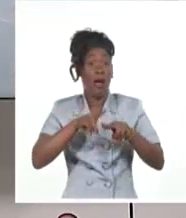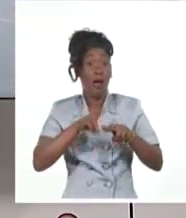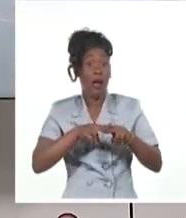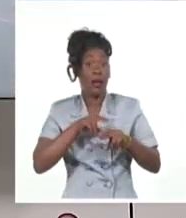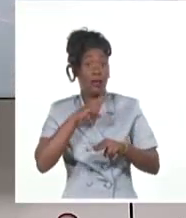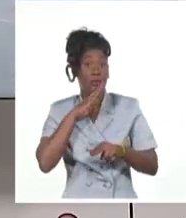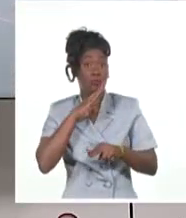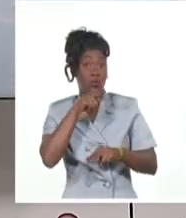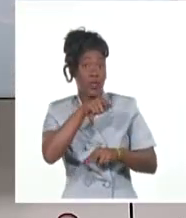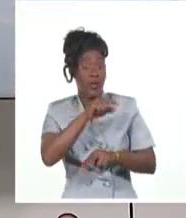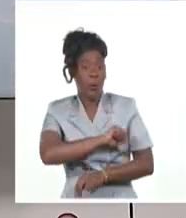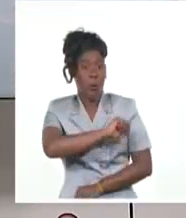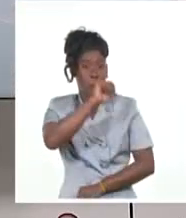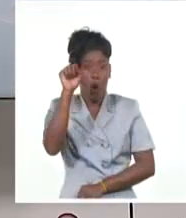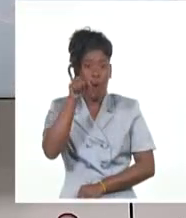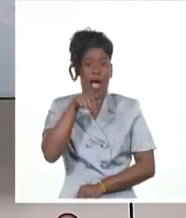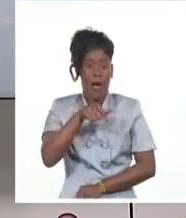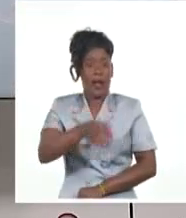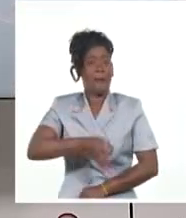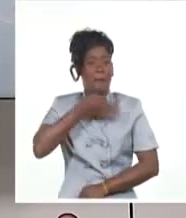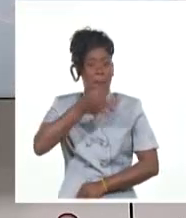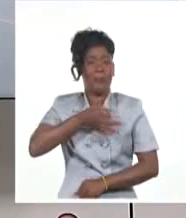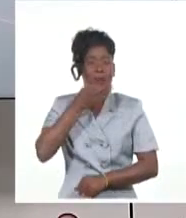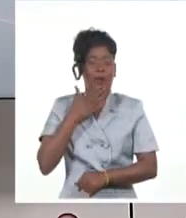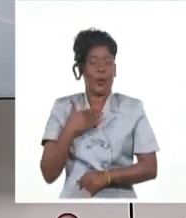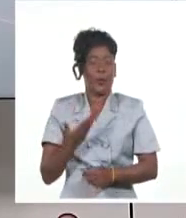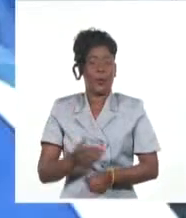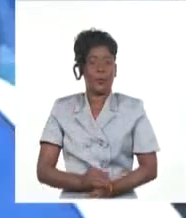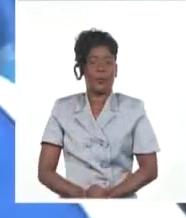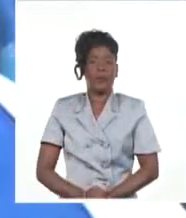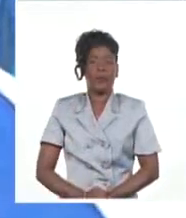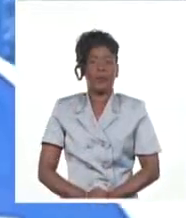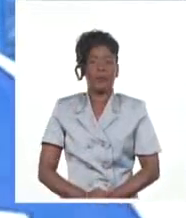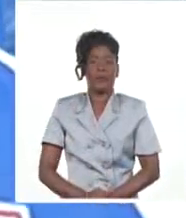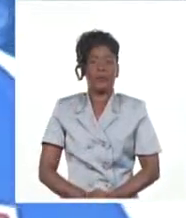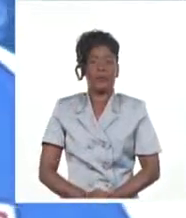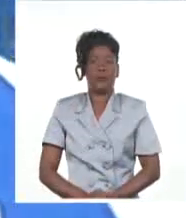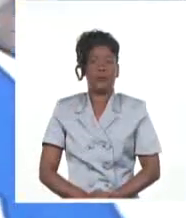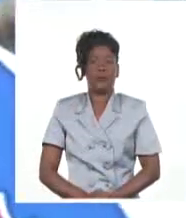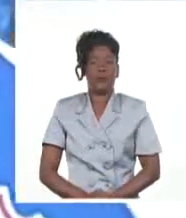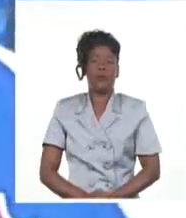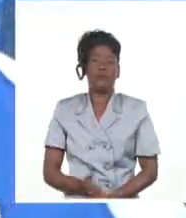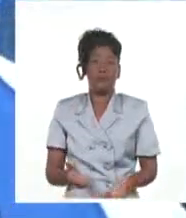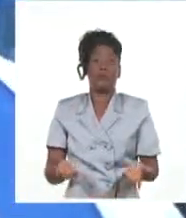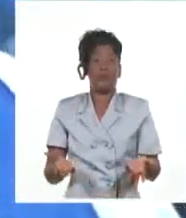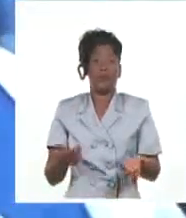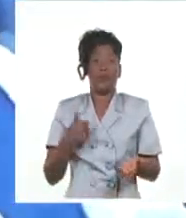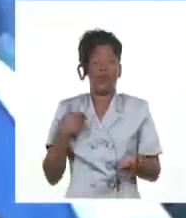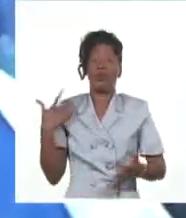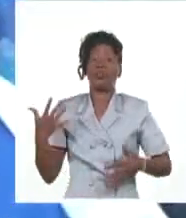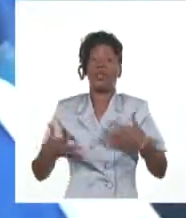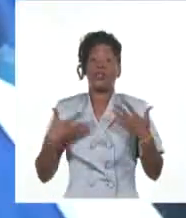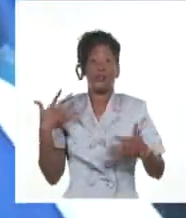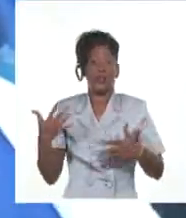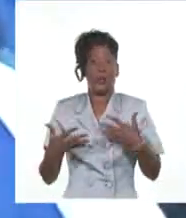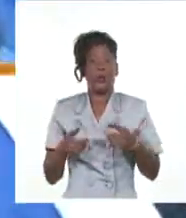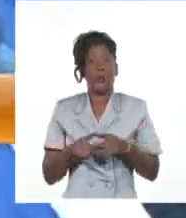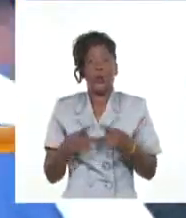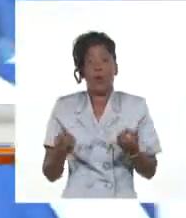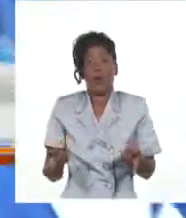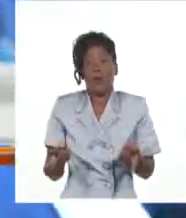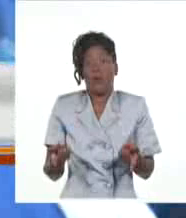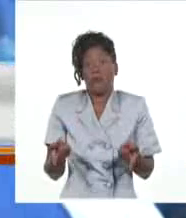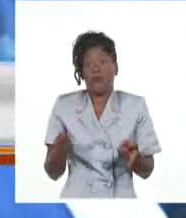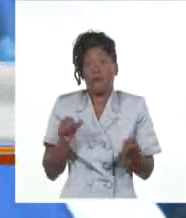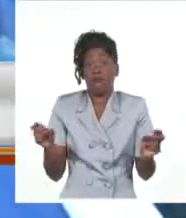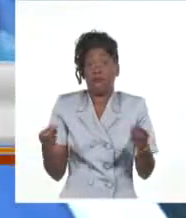Carmona, ofreció sus valoraciones al colega Guillermo Rodríguez. Sí, muy contento, sobre todo